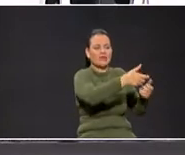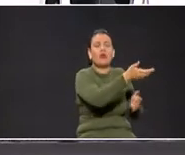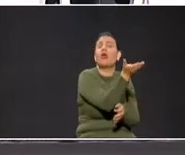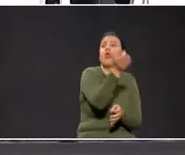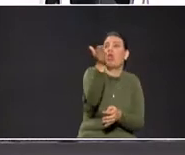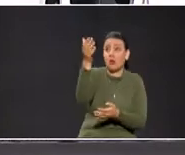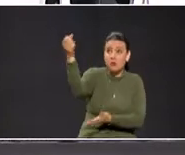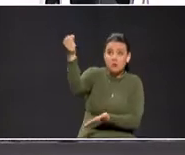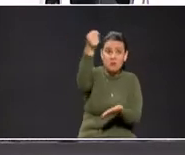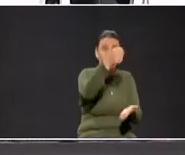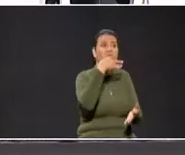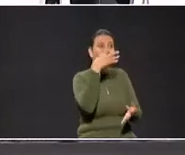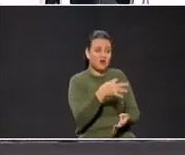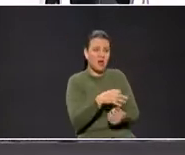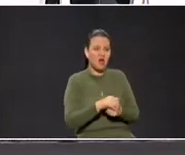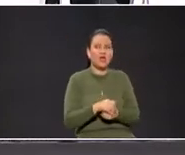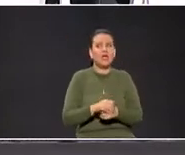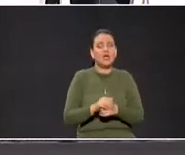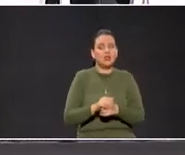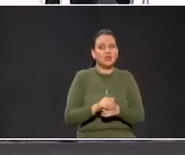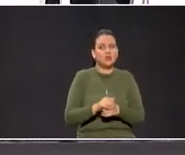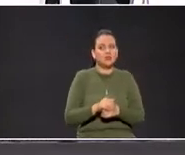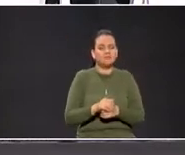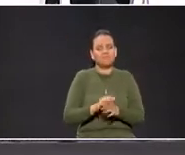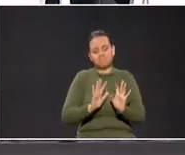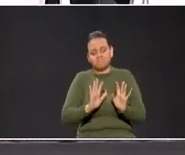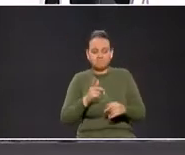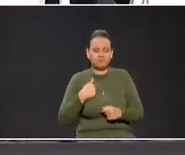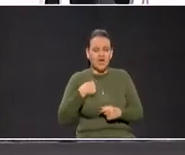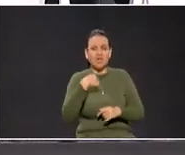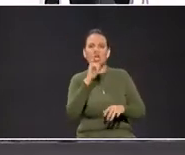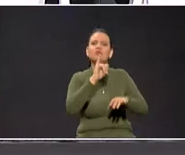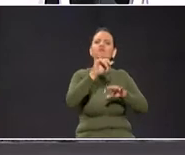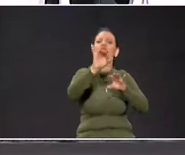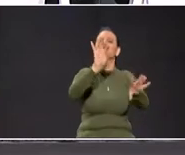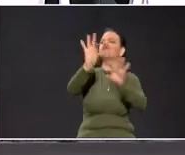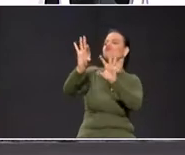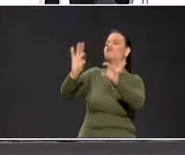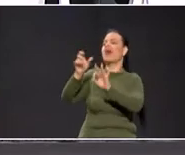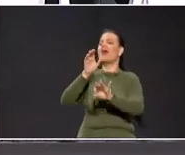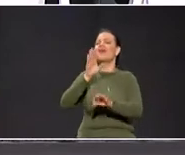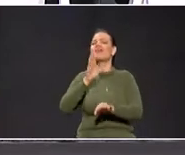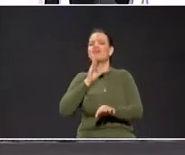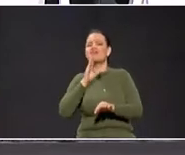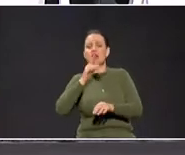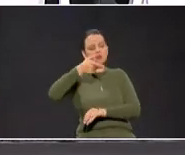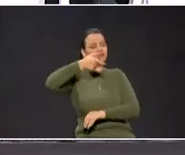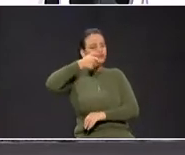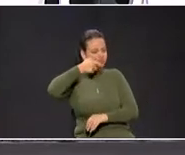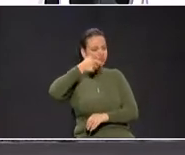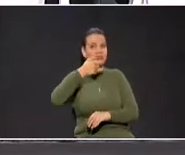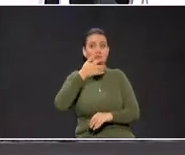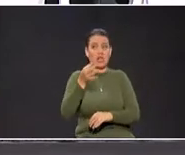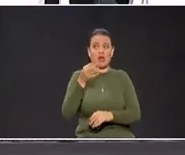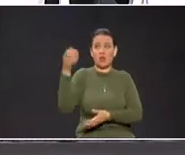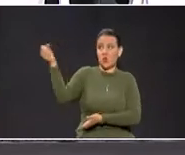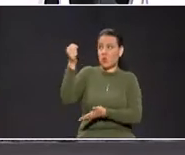estarán encargadas y otras personas que estamos capacitando de ellos mismos para garantizar que no se vayan a llevar el uno de